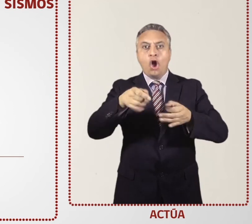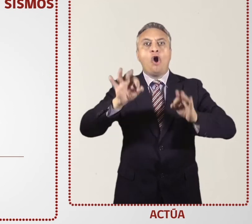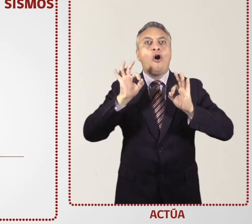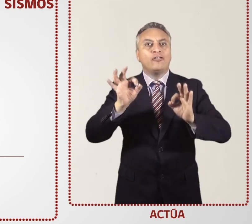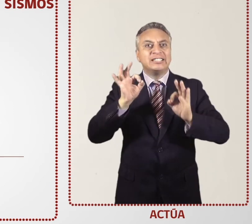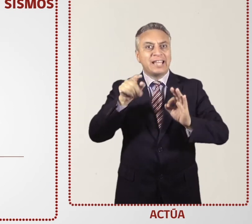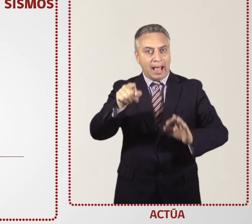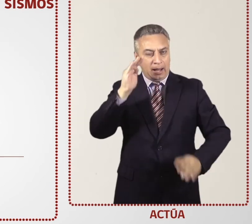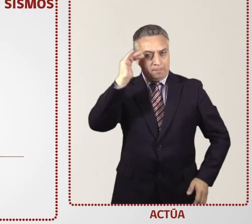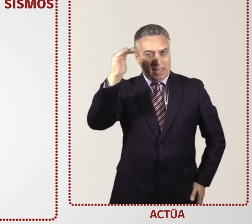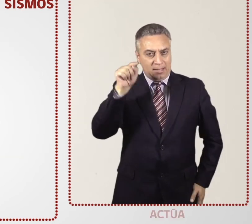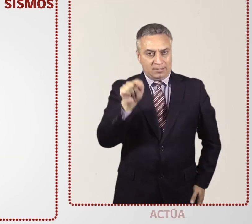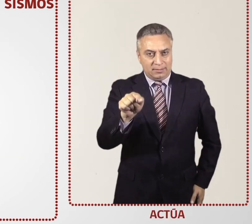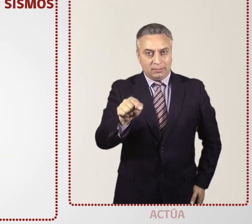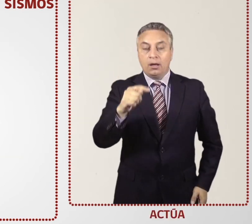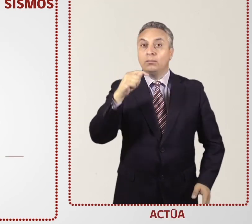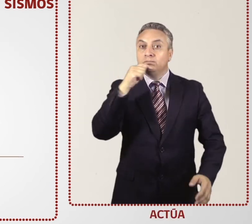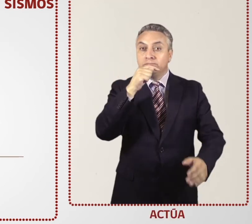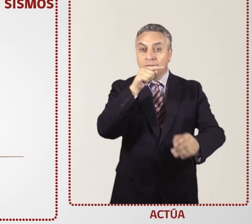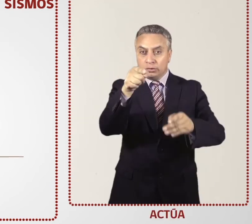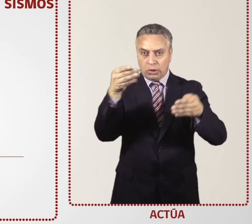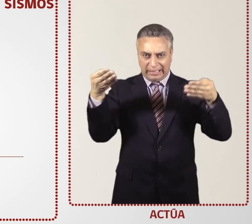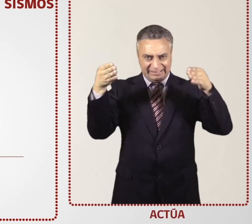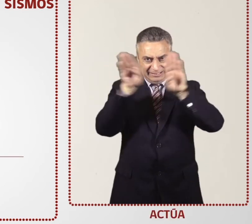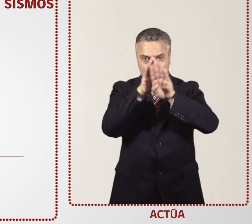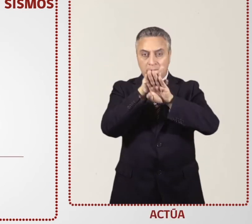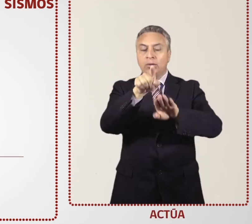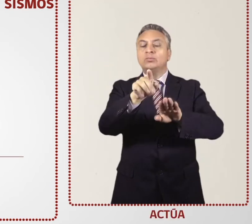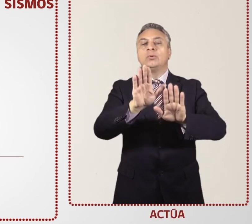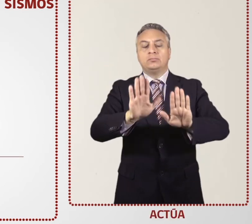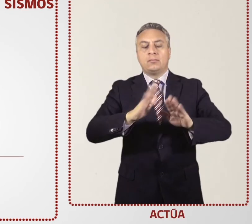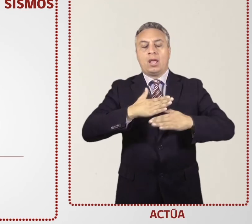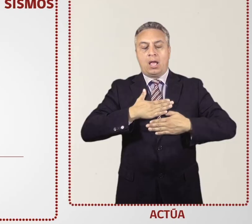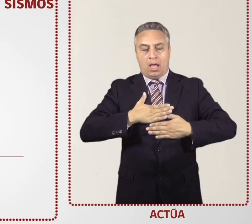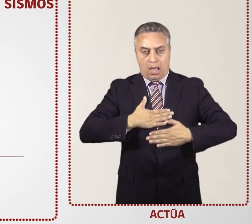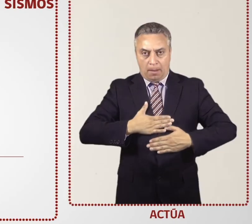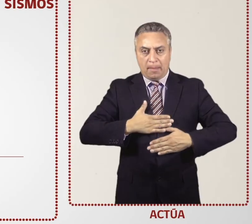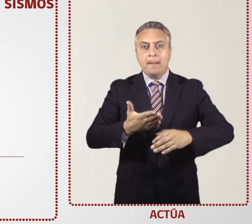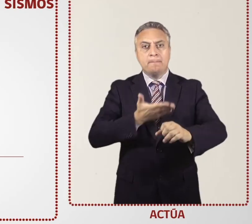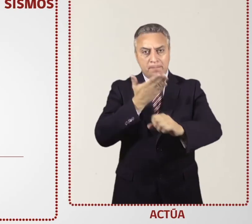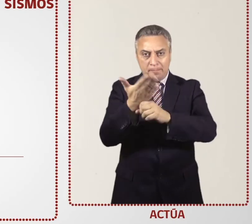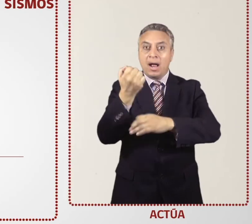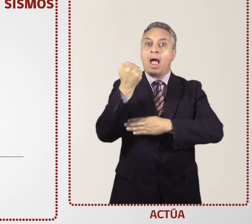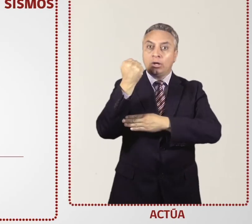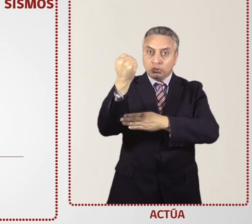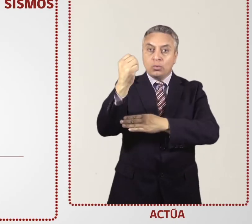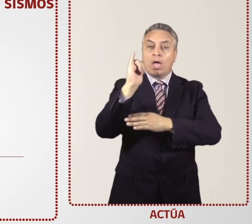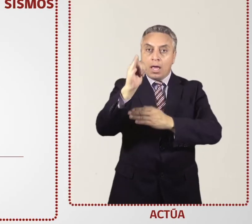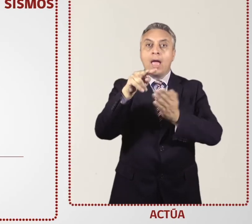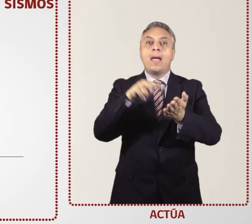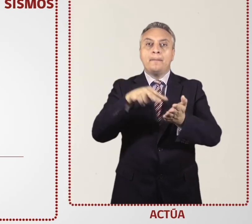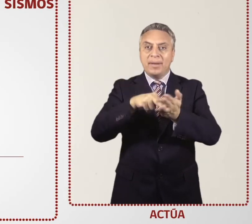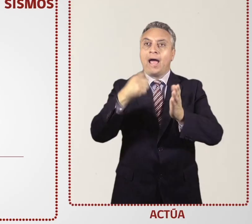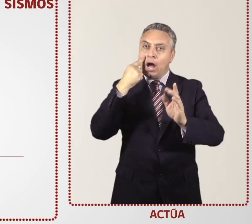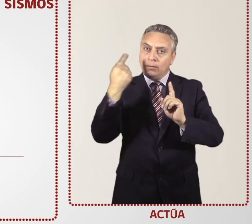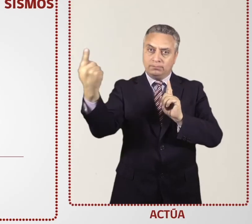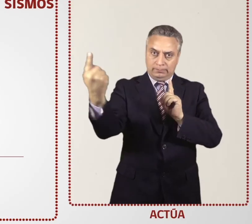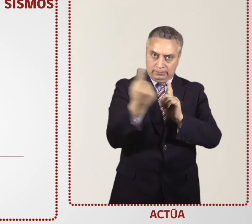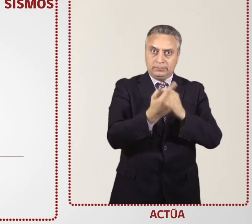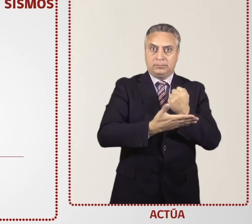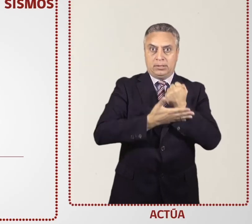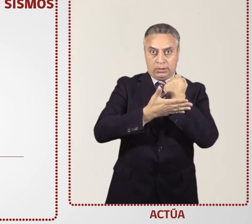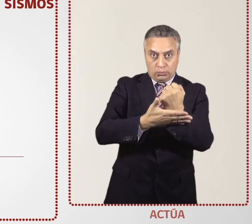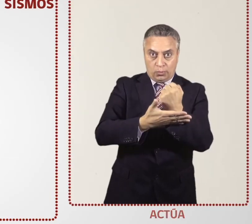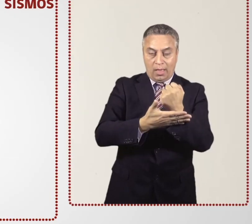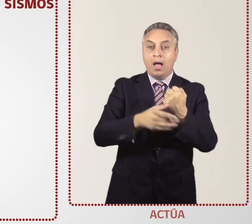los reportes oficiales. Si quedas encerrado, mantén la calma, pide auxilio y espera la llegada de